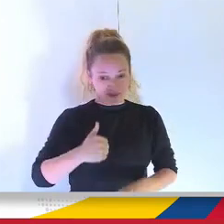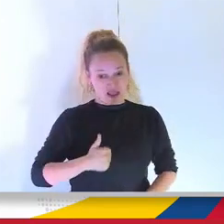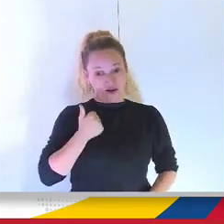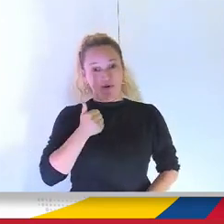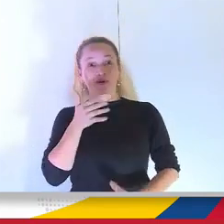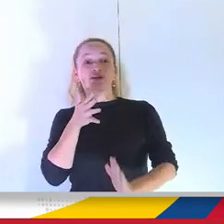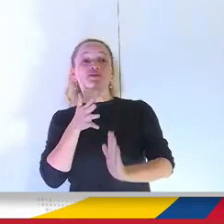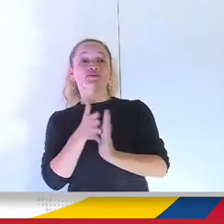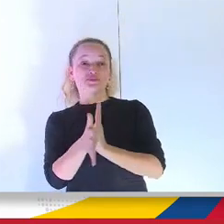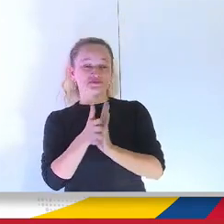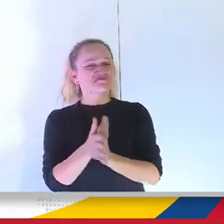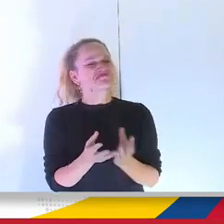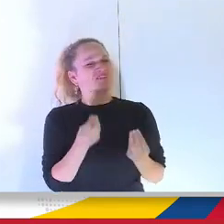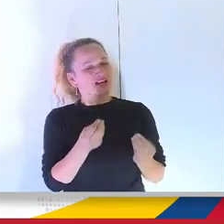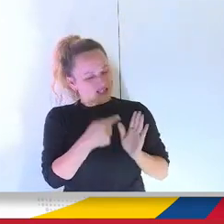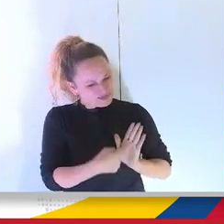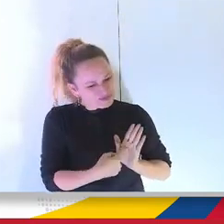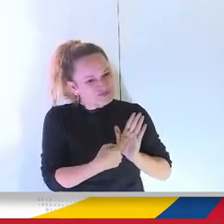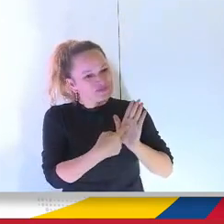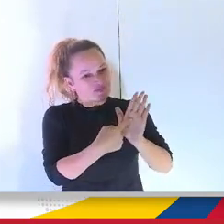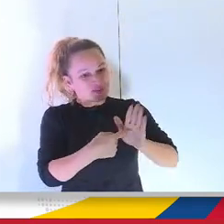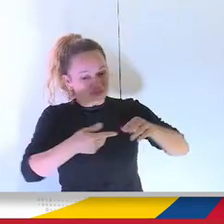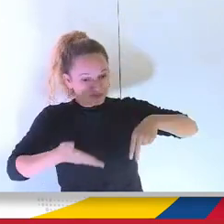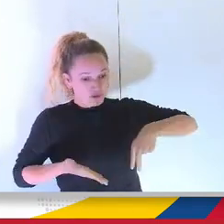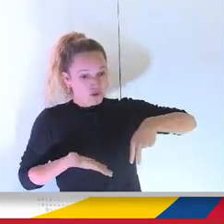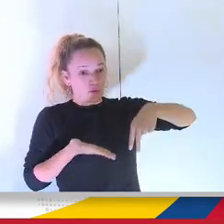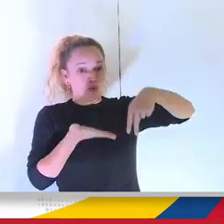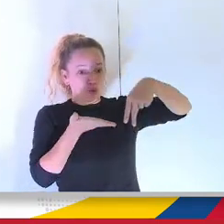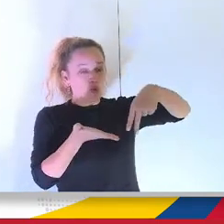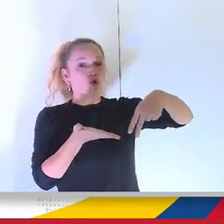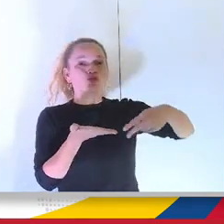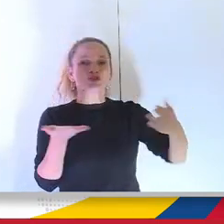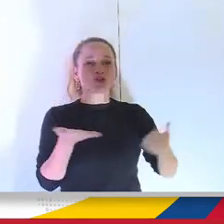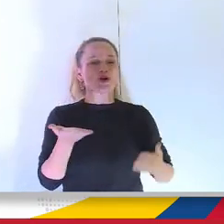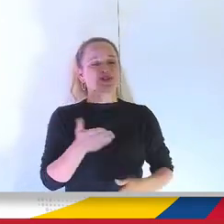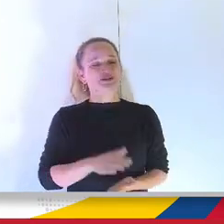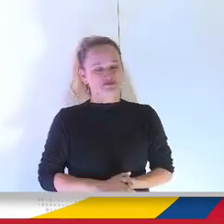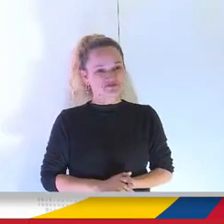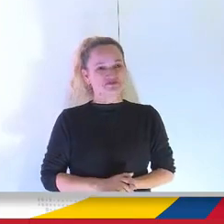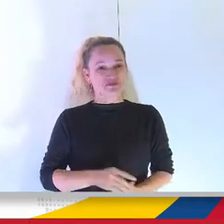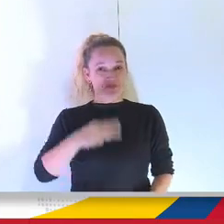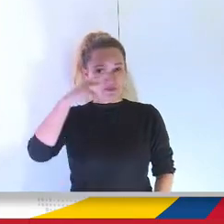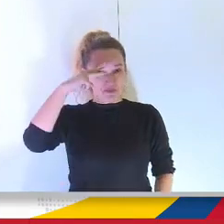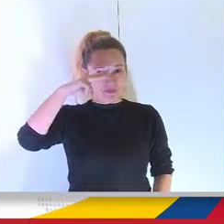Aprovechamos inmediatamente a presentar a Hugo Amador, que también viene de México.